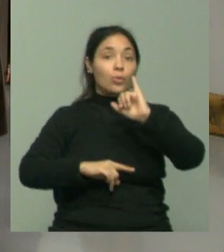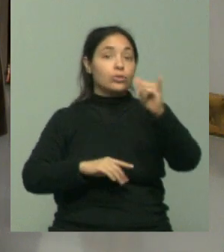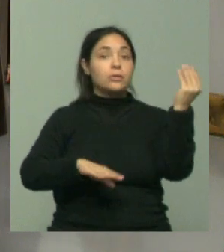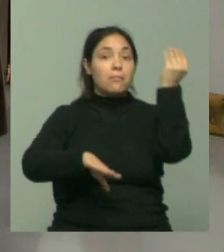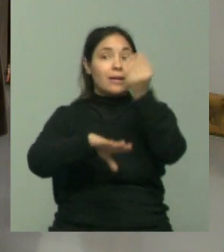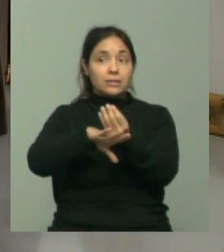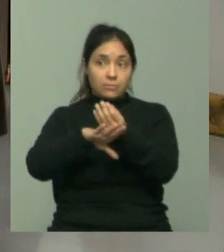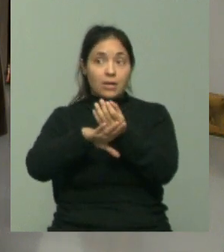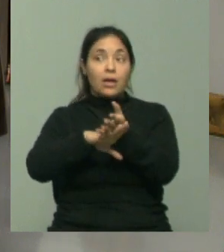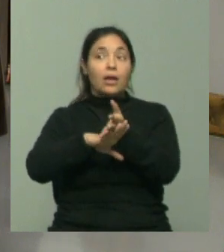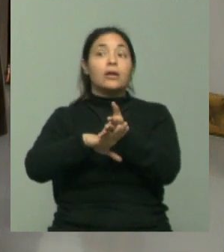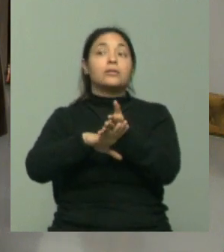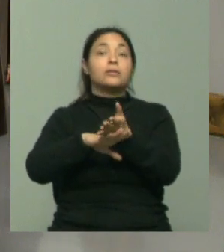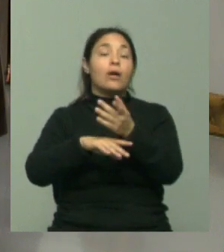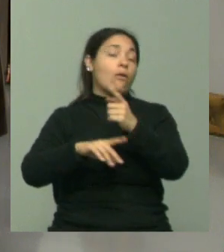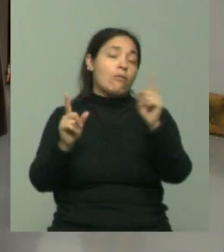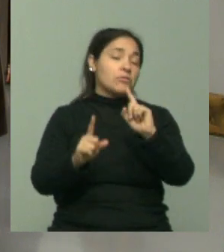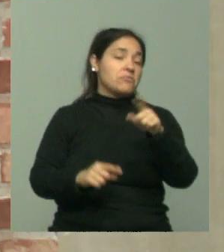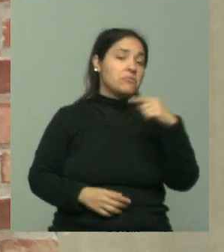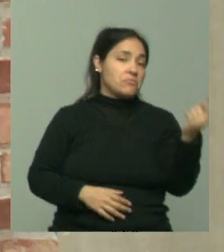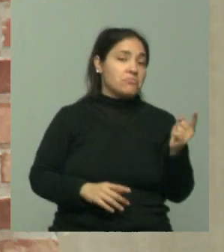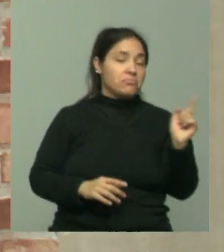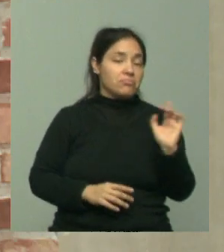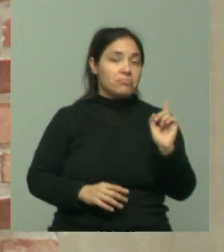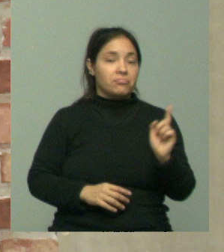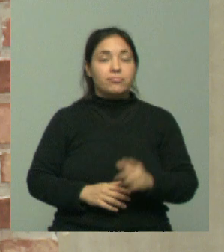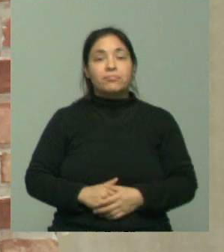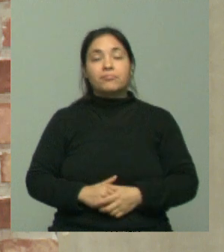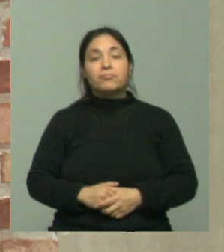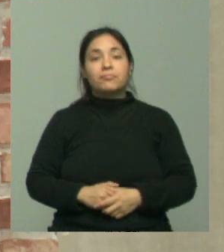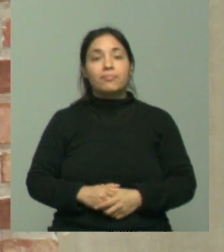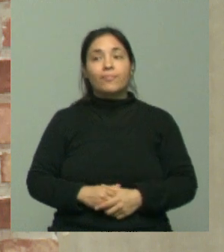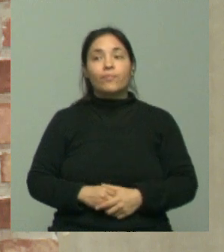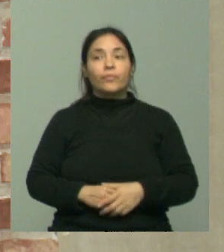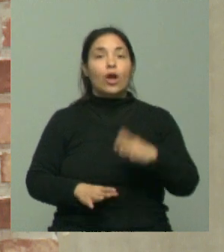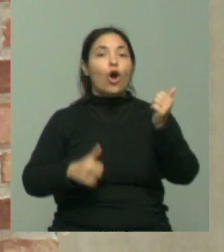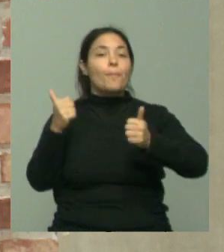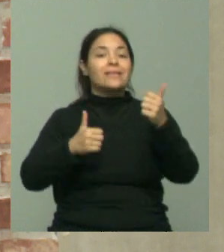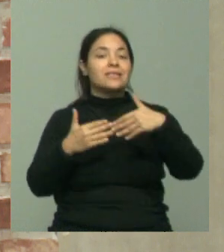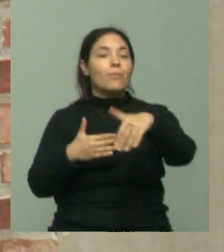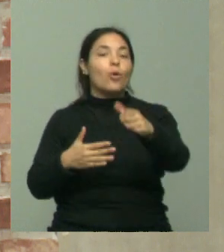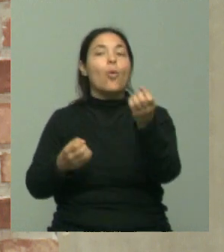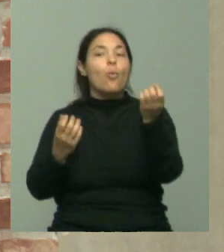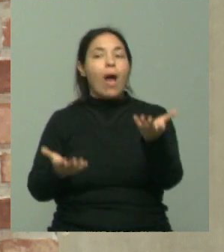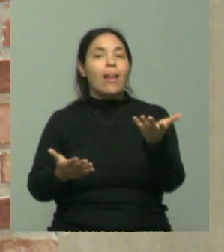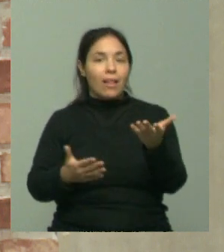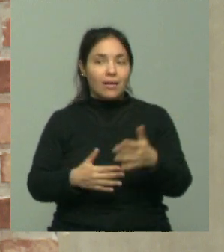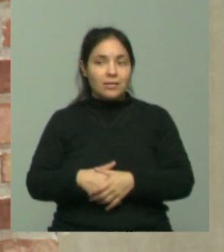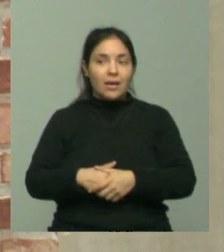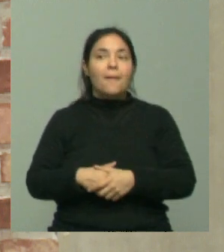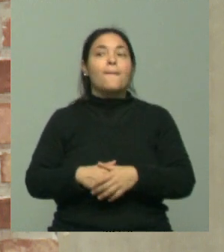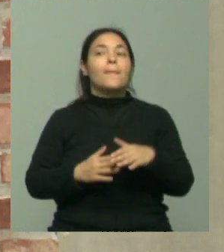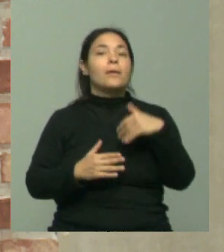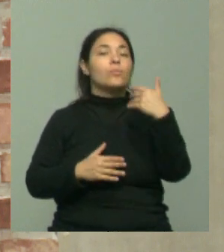de eventos, de las carreras y otros no. Pero... ¿cuáles son los próximos, digamos, competencias o eventos deportivos que se vienen